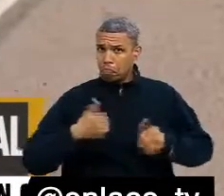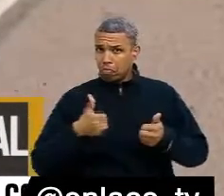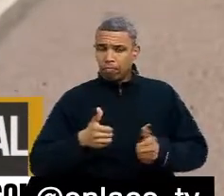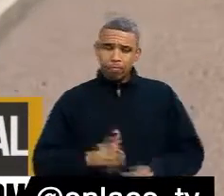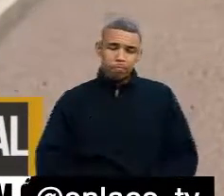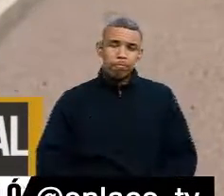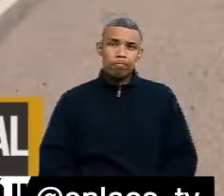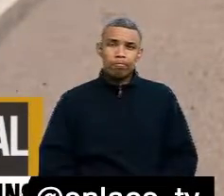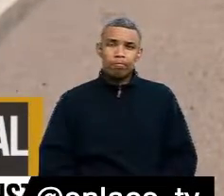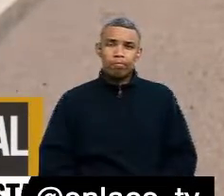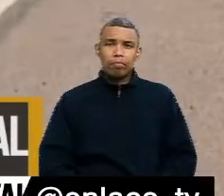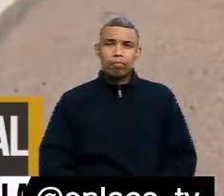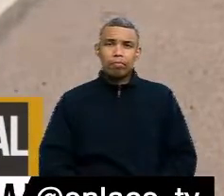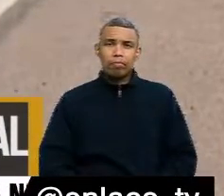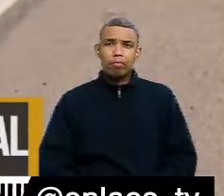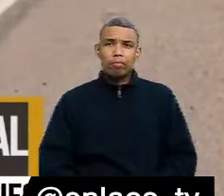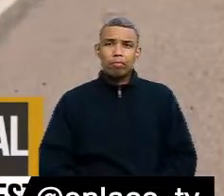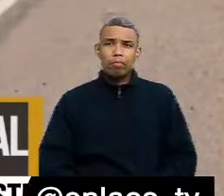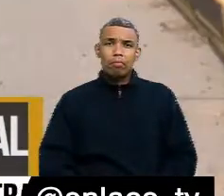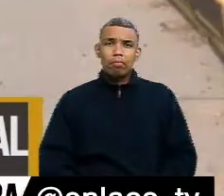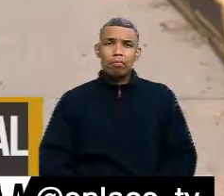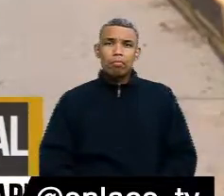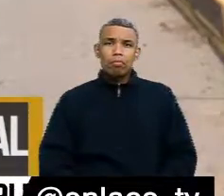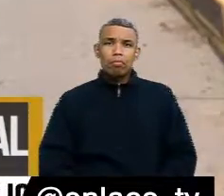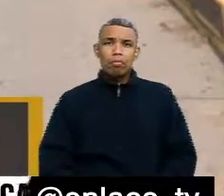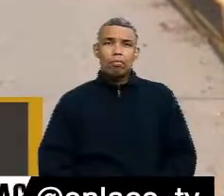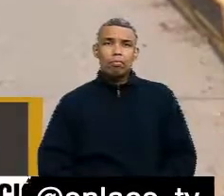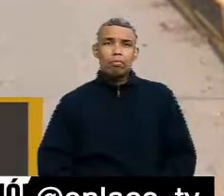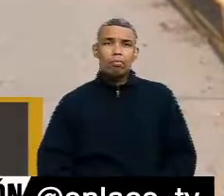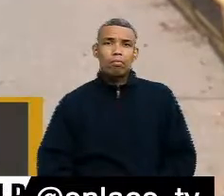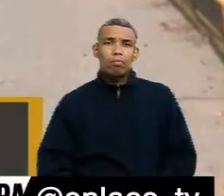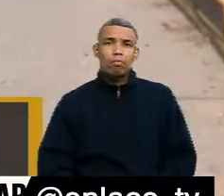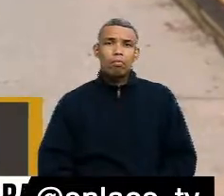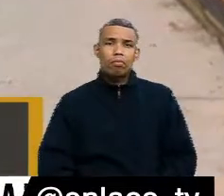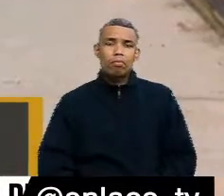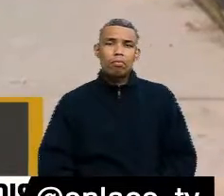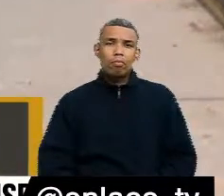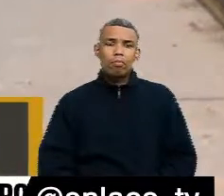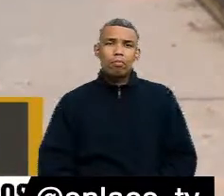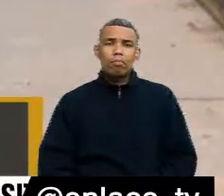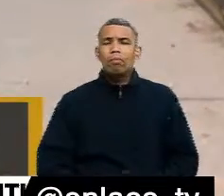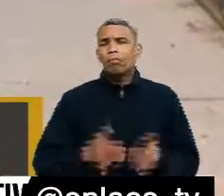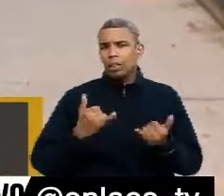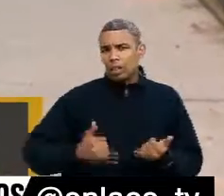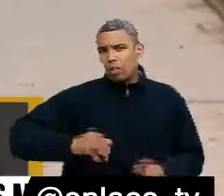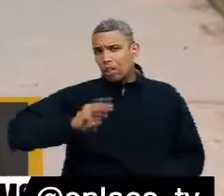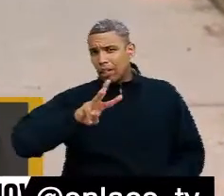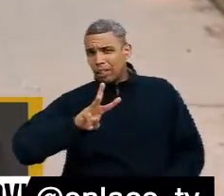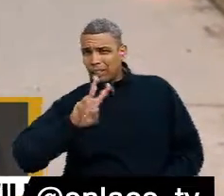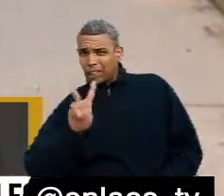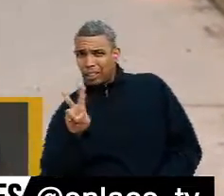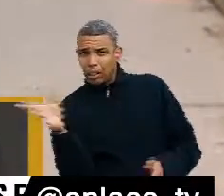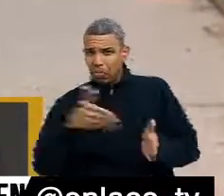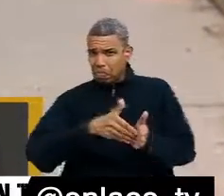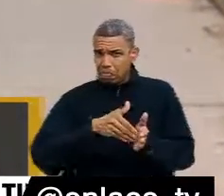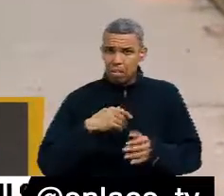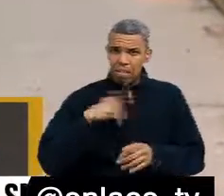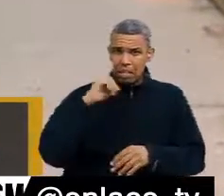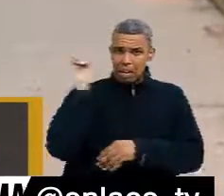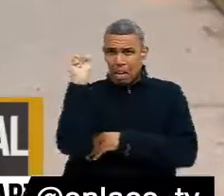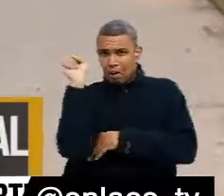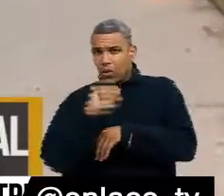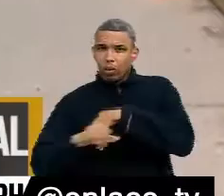las vacaciones del año 2016. Hasta el momento se han movilizado 32.670 vehículos, lo cual pues resaltamos el